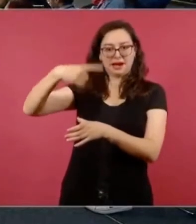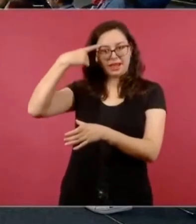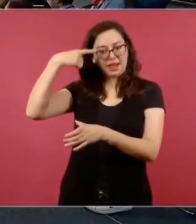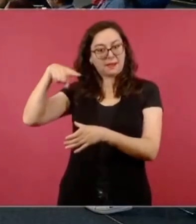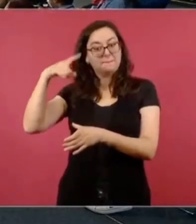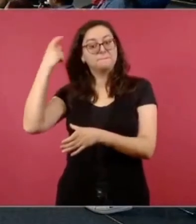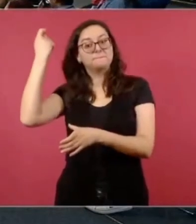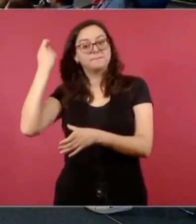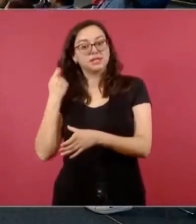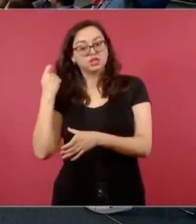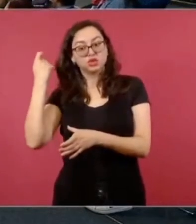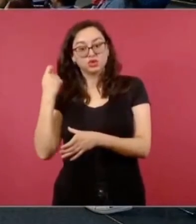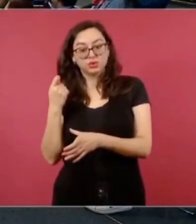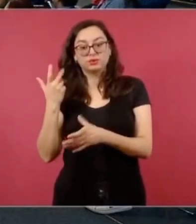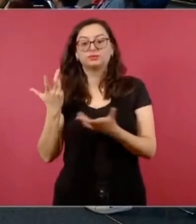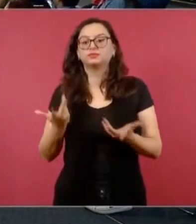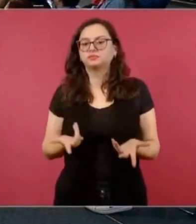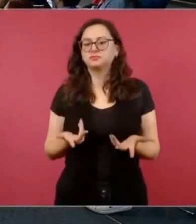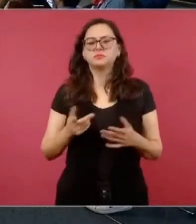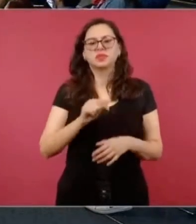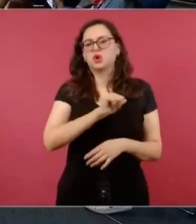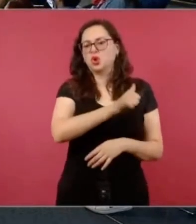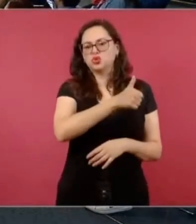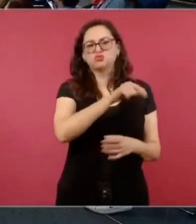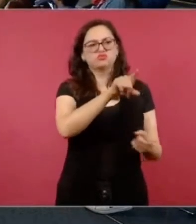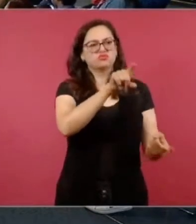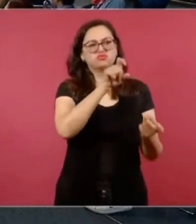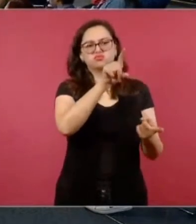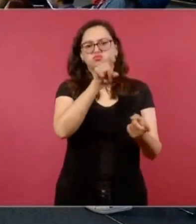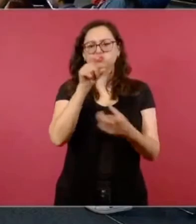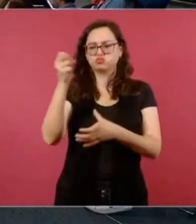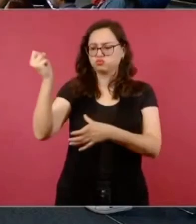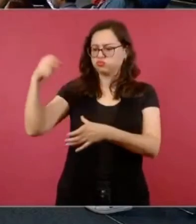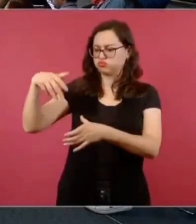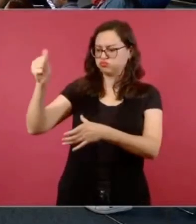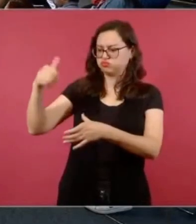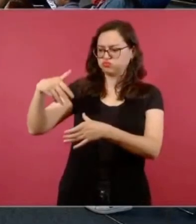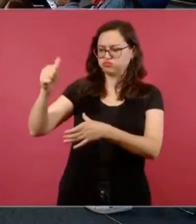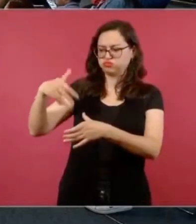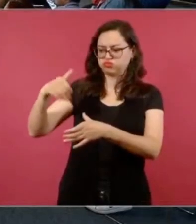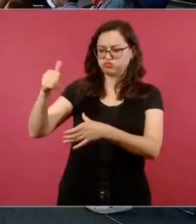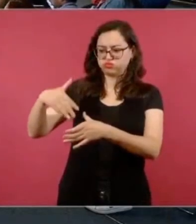Y hay otras fuentes de financiamiento. Y que ese fondo